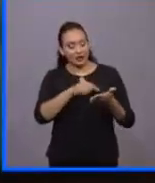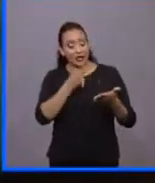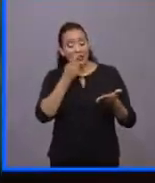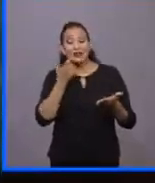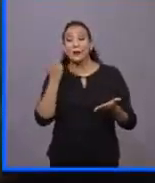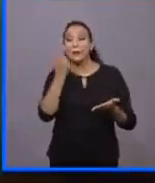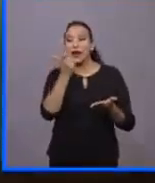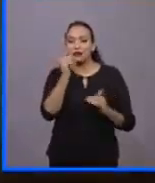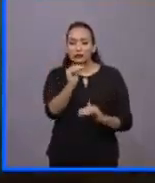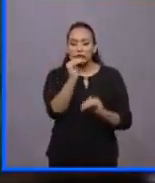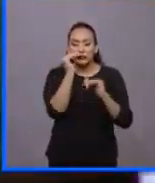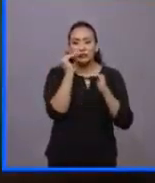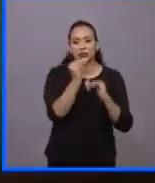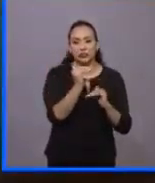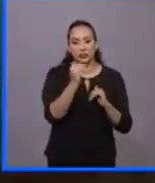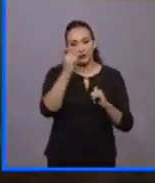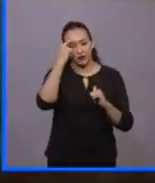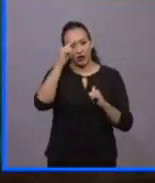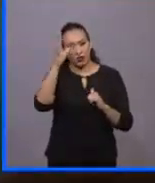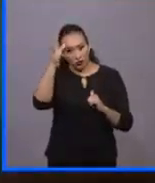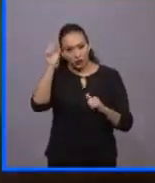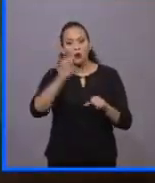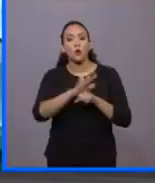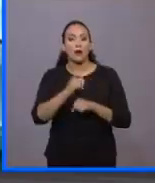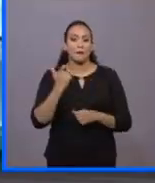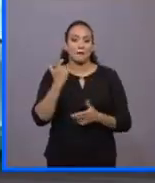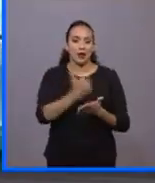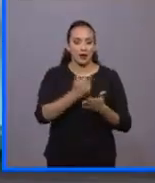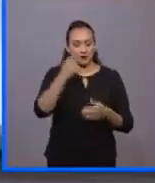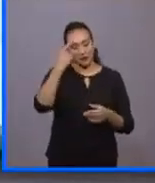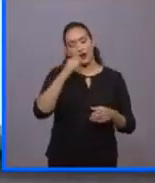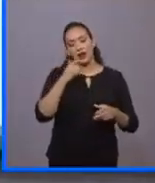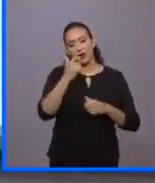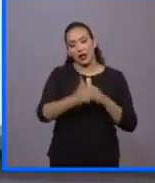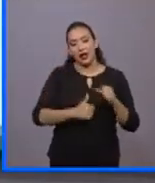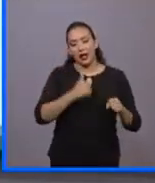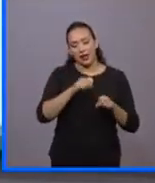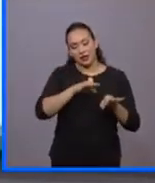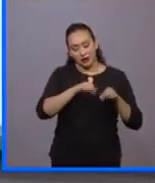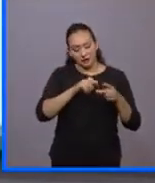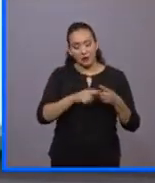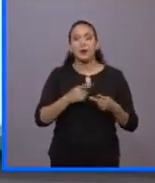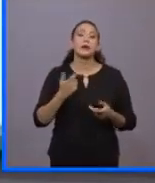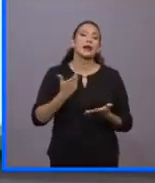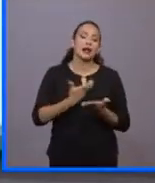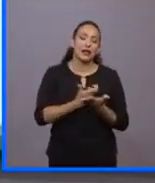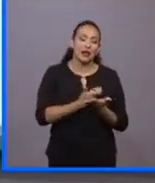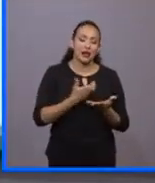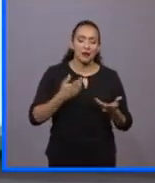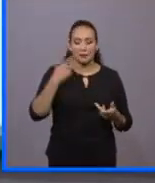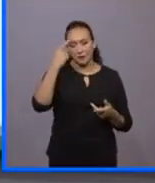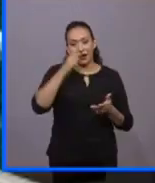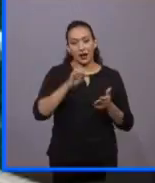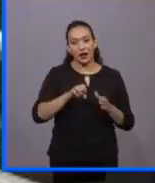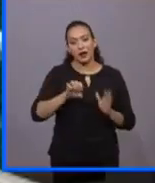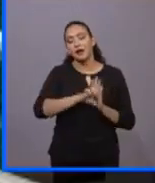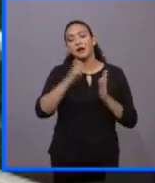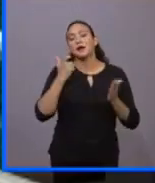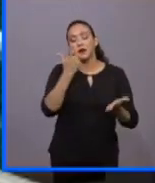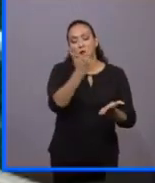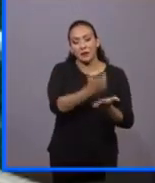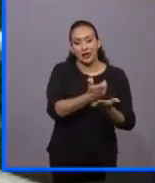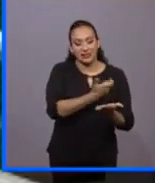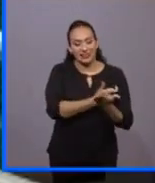pagos específicos por concepto de indemnización, gastos médicos, prestaciones laborales, incluyendo 3 meses